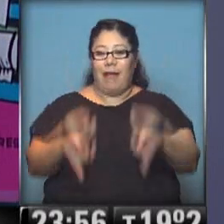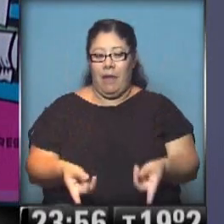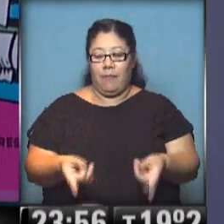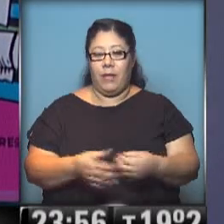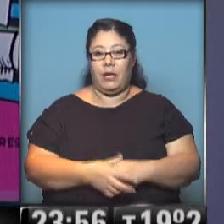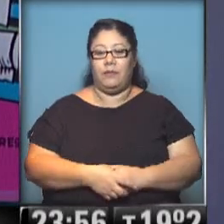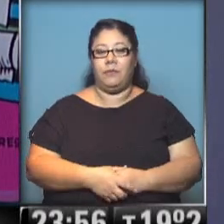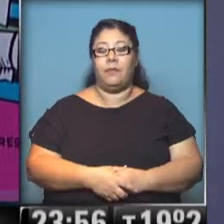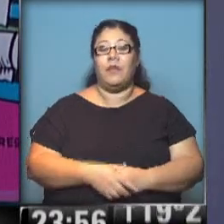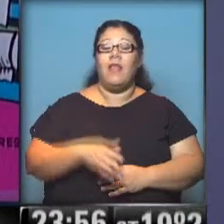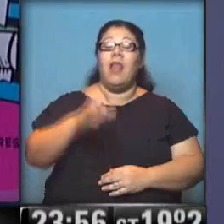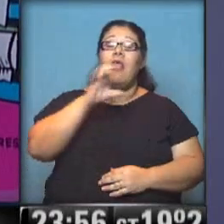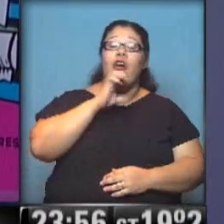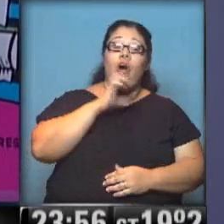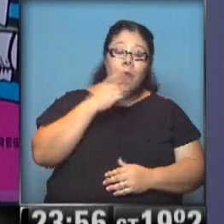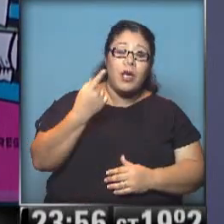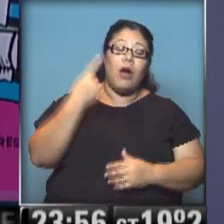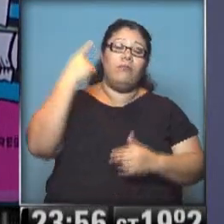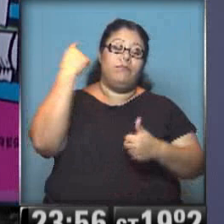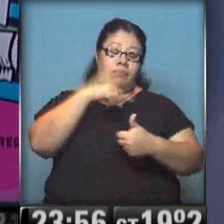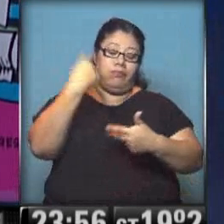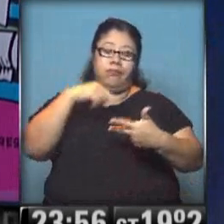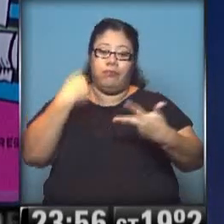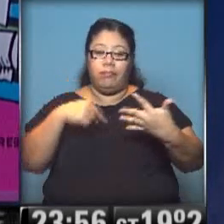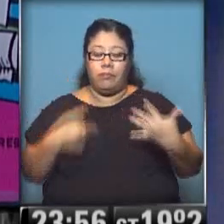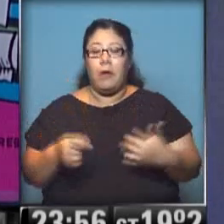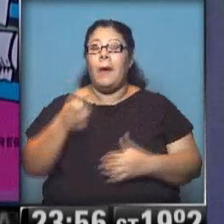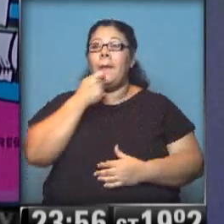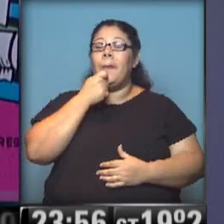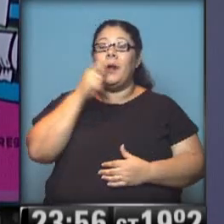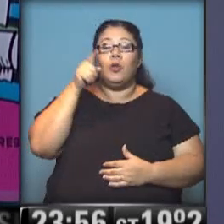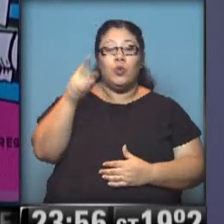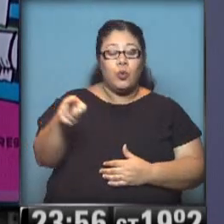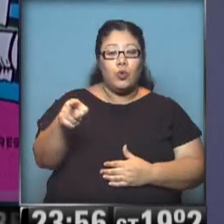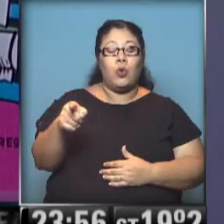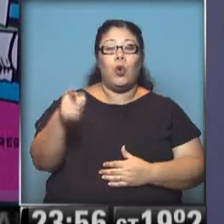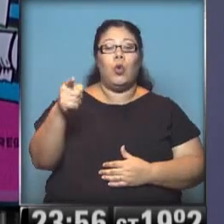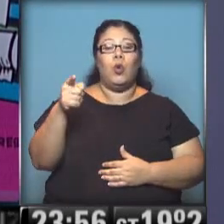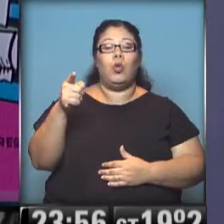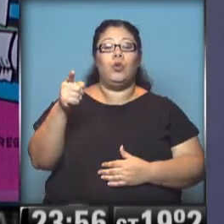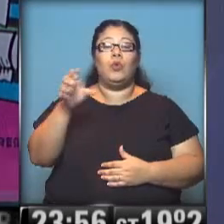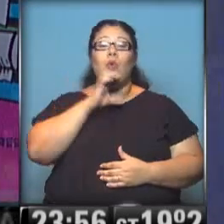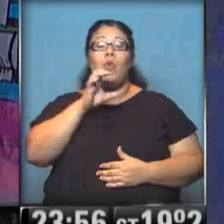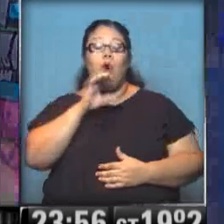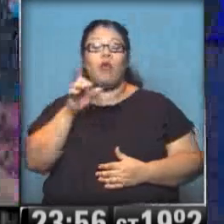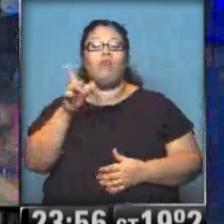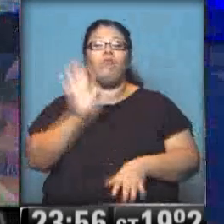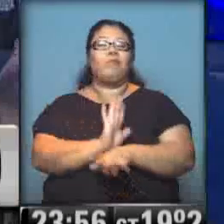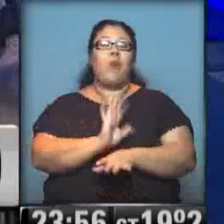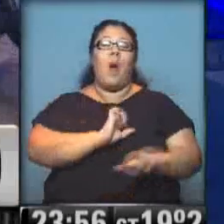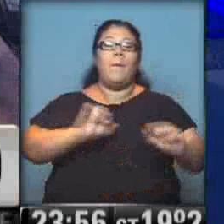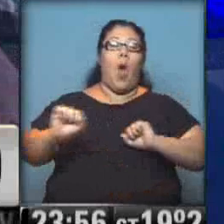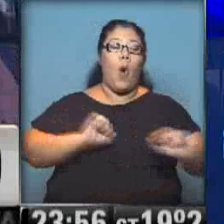se tocan distintas cuerdas, ¿no? Por lo general lo tuyo va por el lado de cierta provocación, que entiendo de la mano de